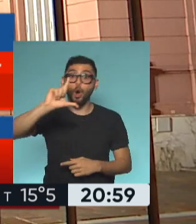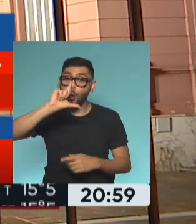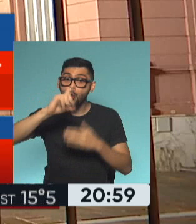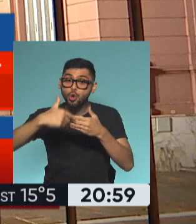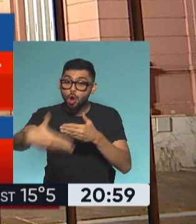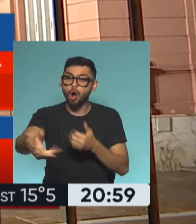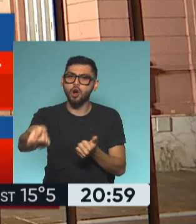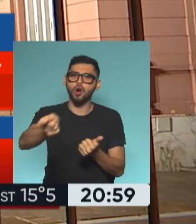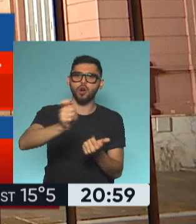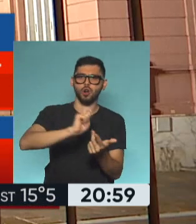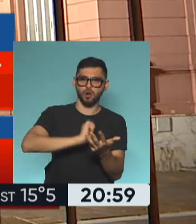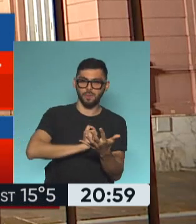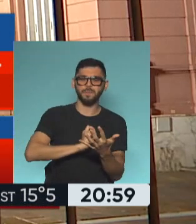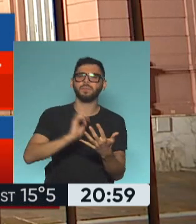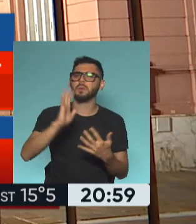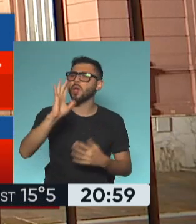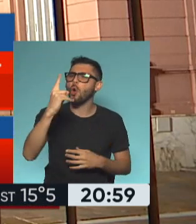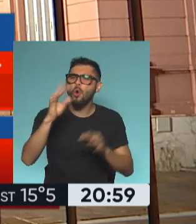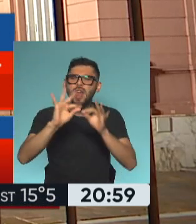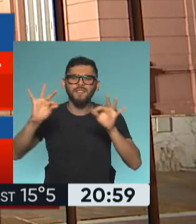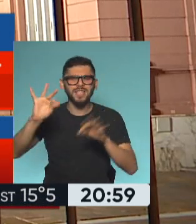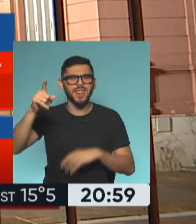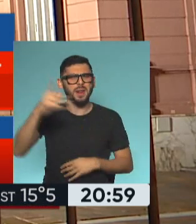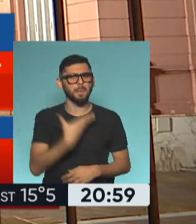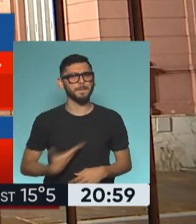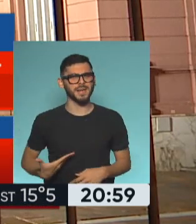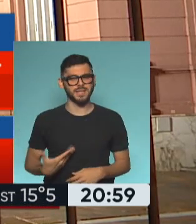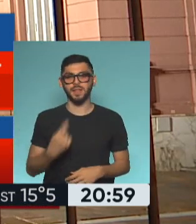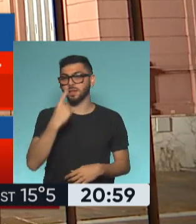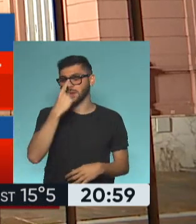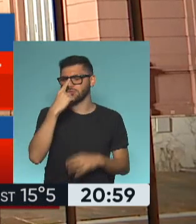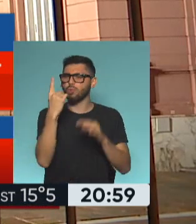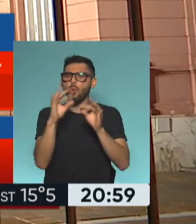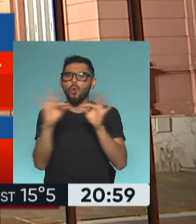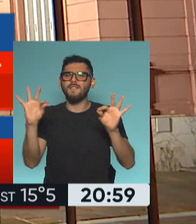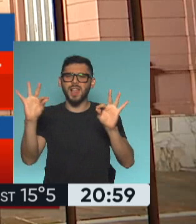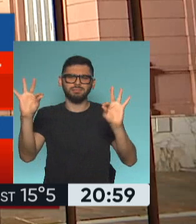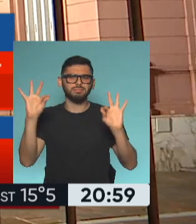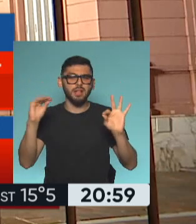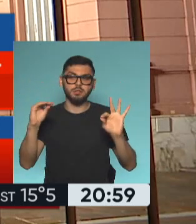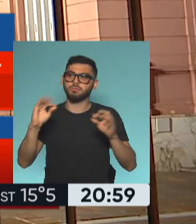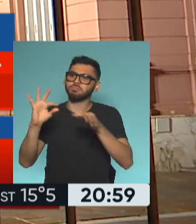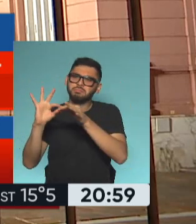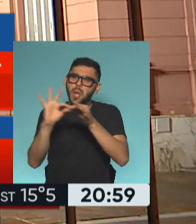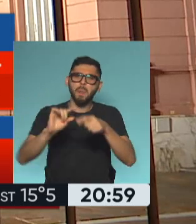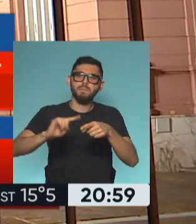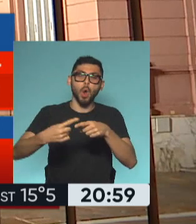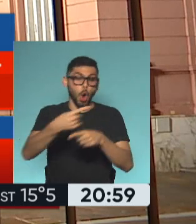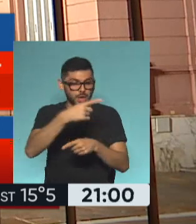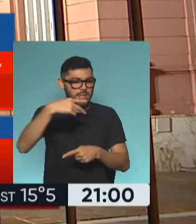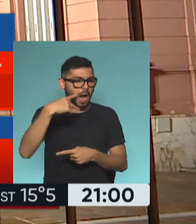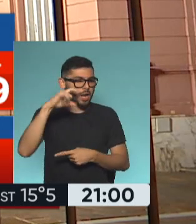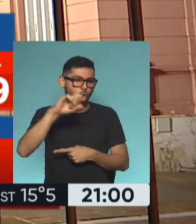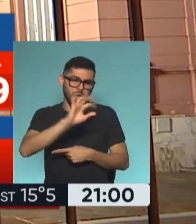Diana. Mira, voy a rescatar una de las frases del presidente de la Nación y claramente tiene que ver con una lectura política, Nico. También en un momento